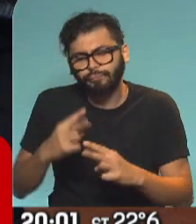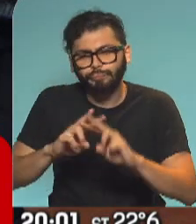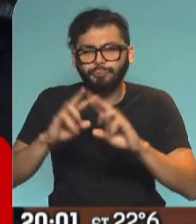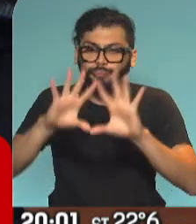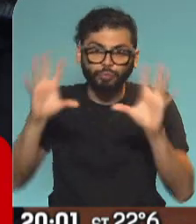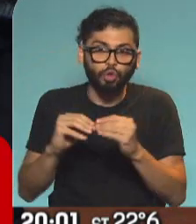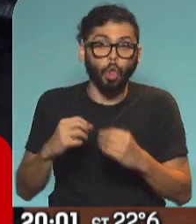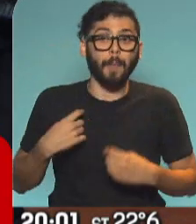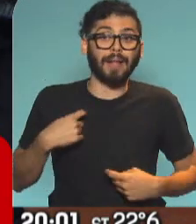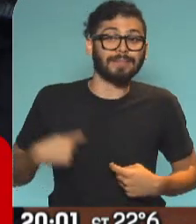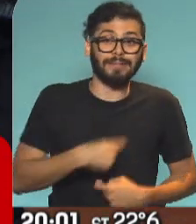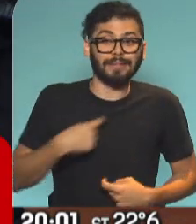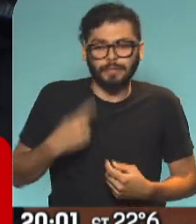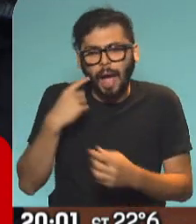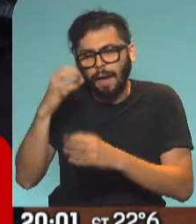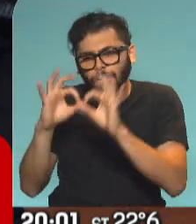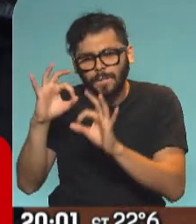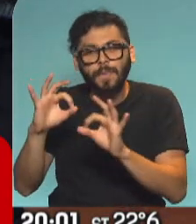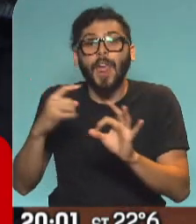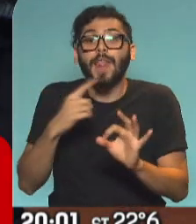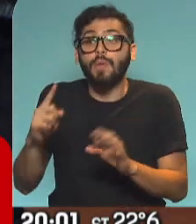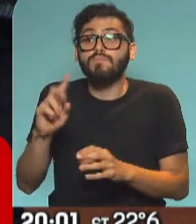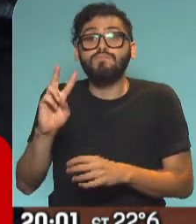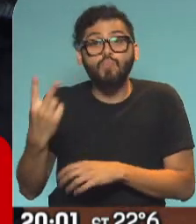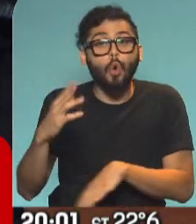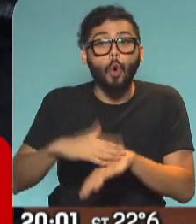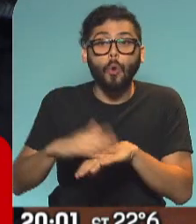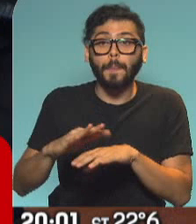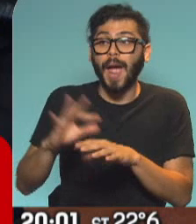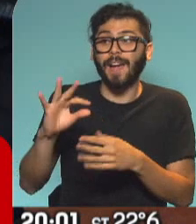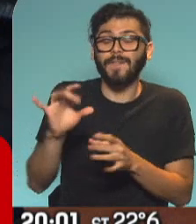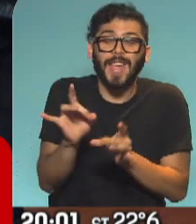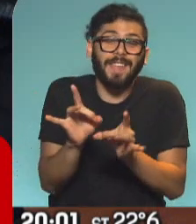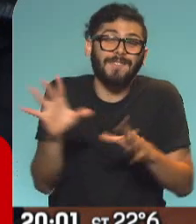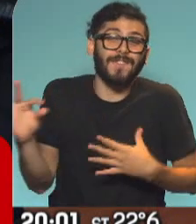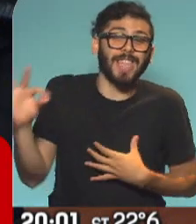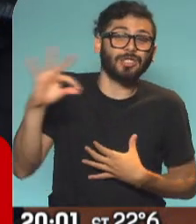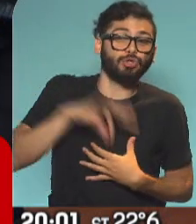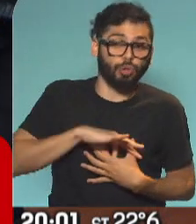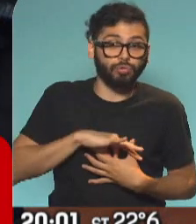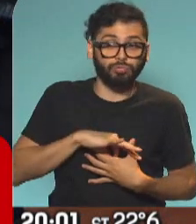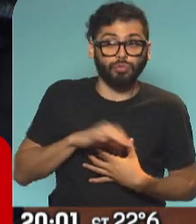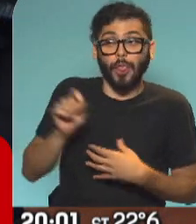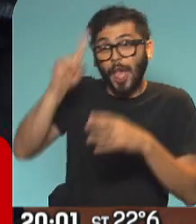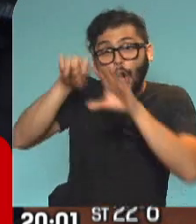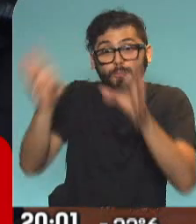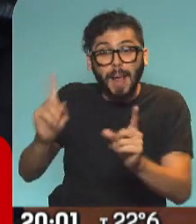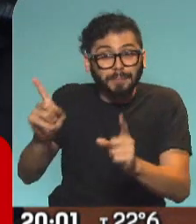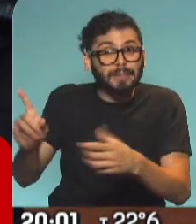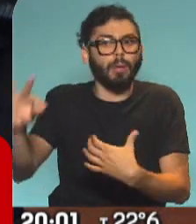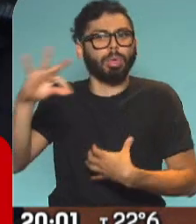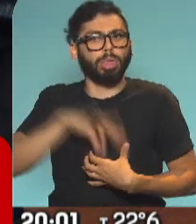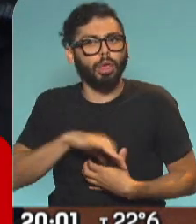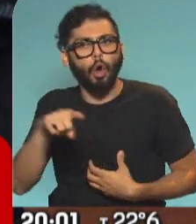y toxicológicos, en principio por una infección intrahospitalaria. Lo que sí queda claro es que si el dióxido de cloro tenía